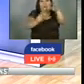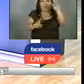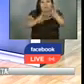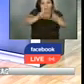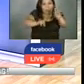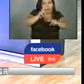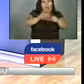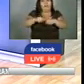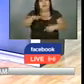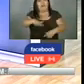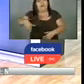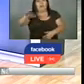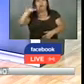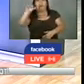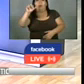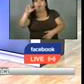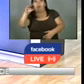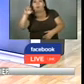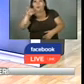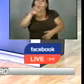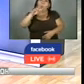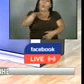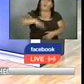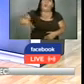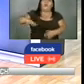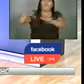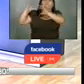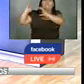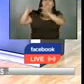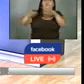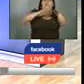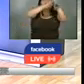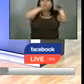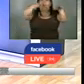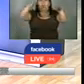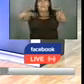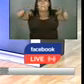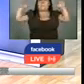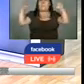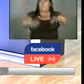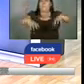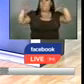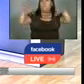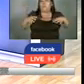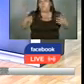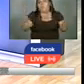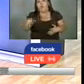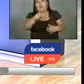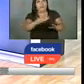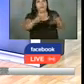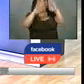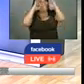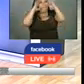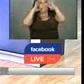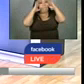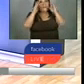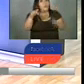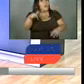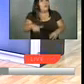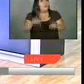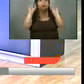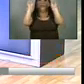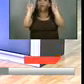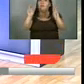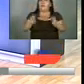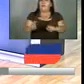Coatepeque, Ciudad Arce y Cordillera de Apaneca, por esta lluvia de moderada a fuerte intensidad. Así que pendientes. Nosotros vamos a iniciar